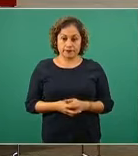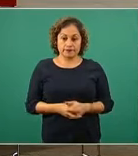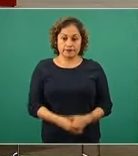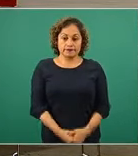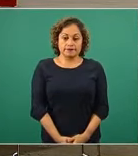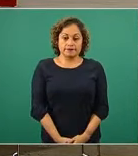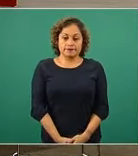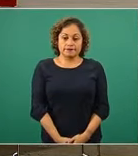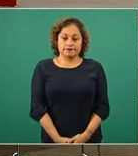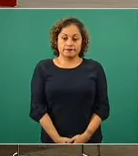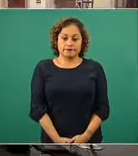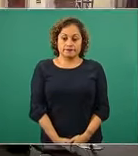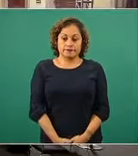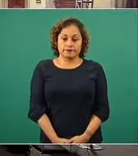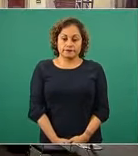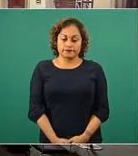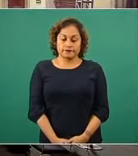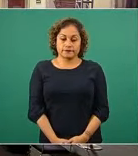Sí, adelante.